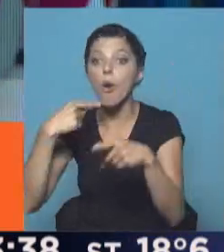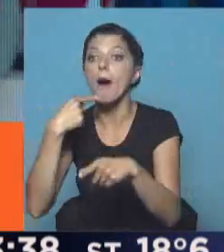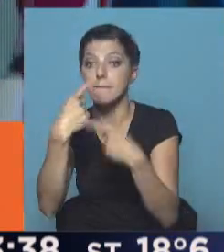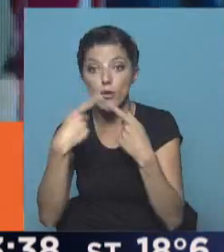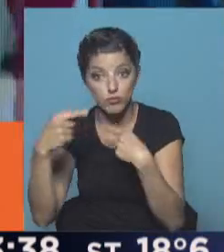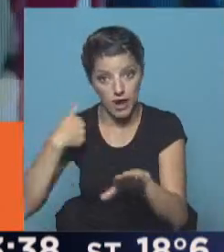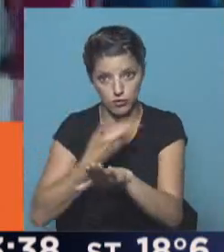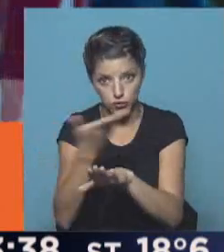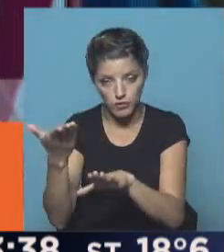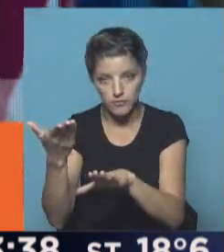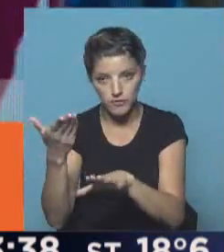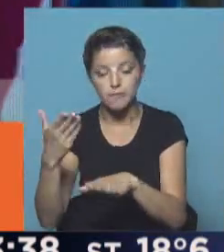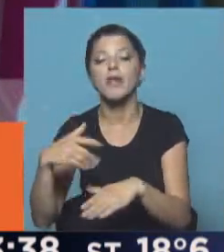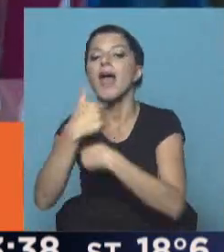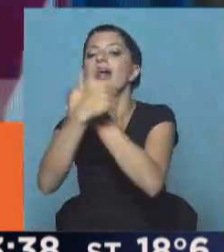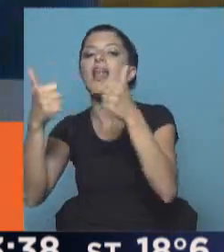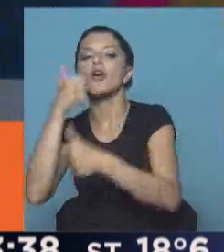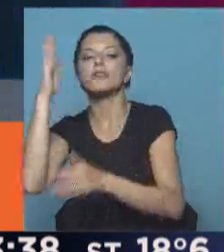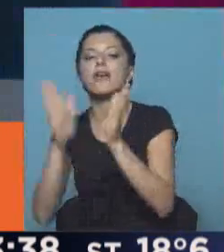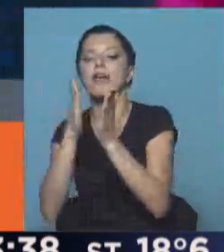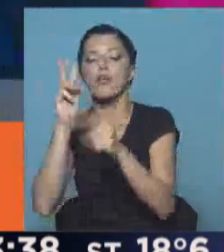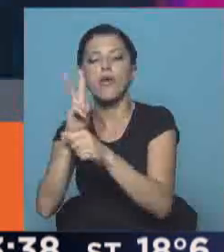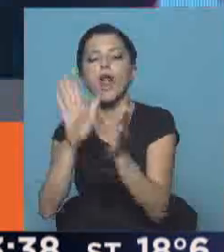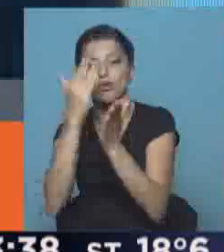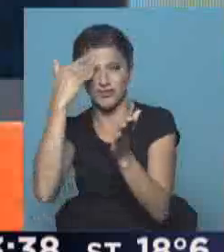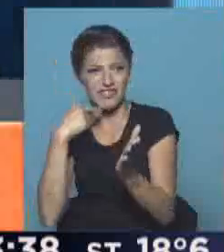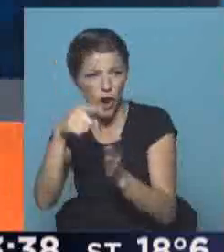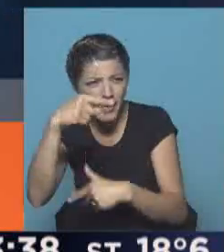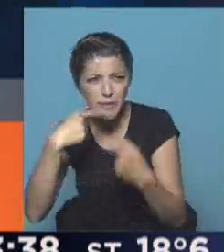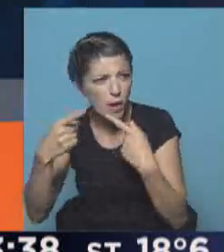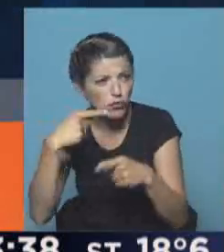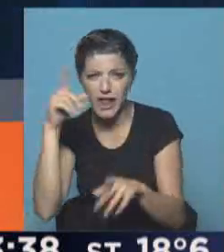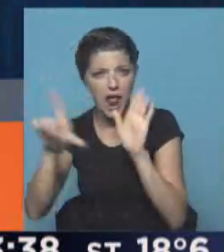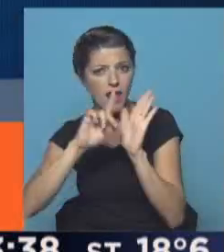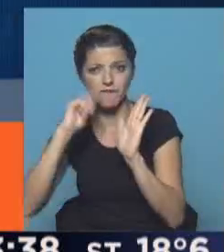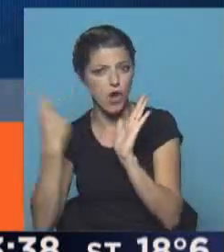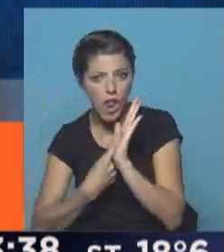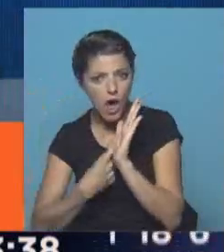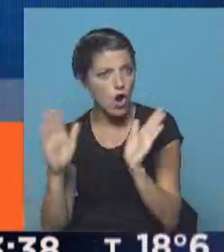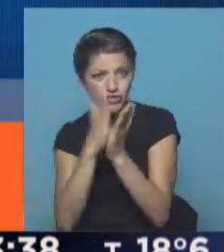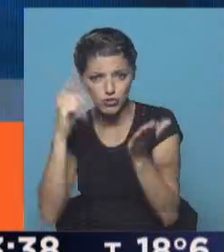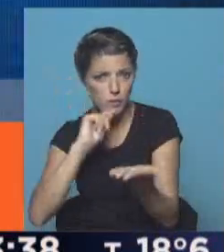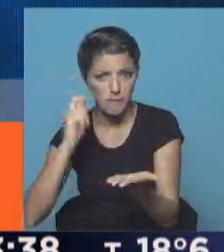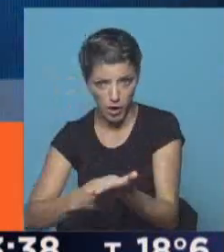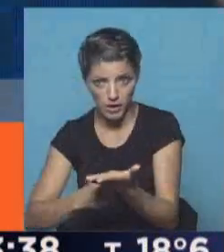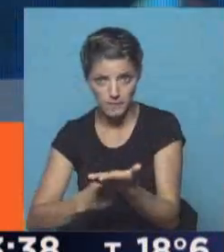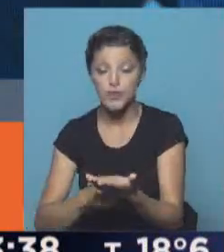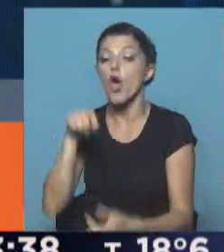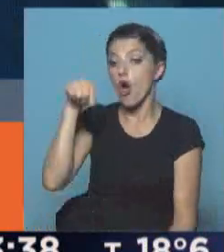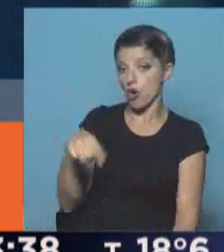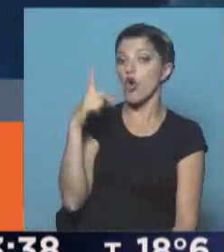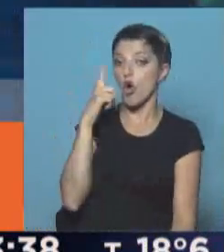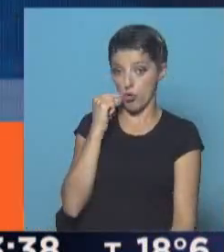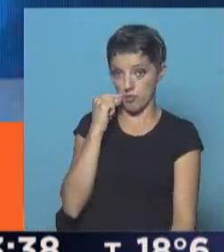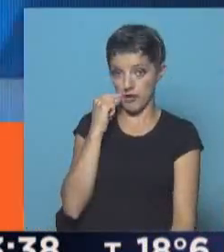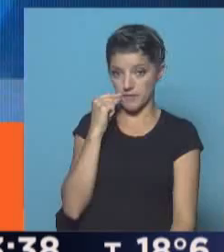La Corte Constitucional de España dijo que era ilegal. Y hoy sobre Artur Mas, que ya no es presidente de la Generalitat, pesan 10